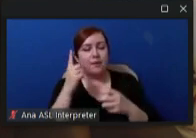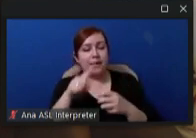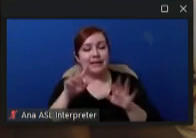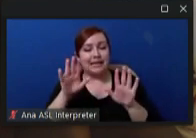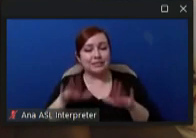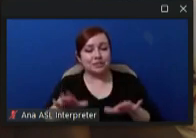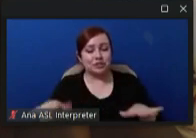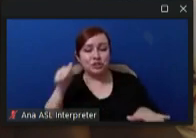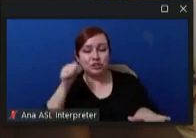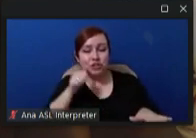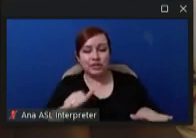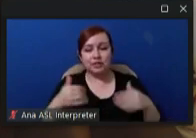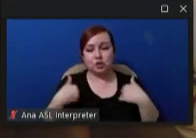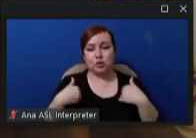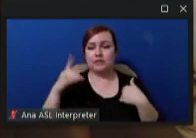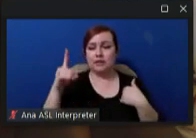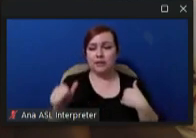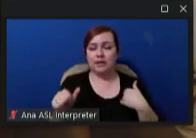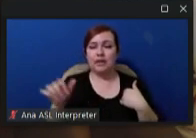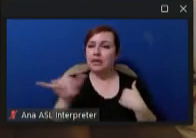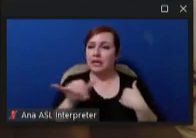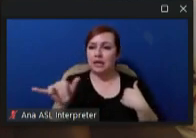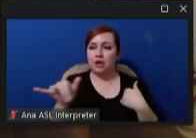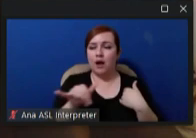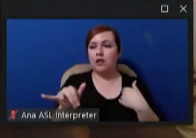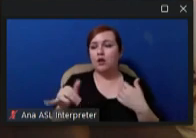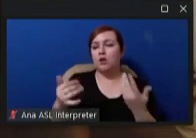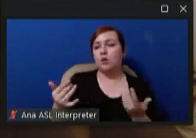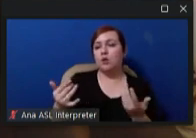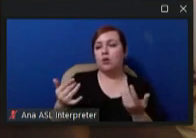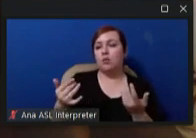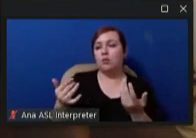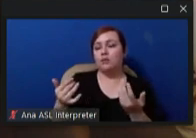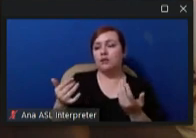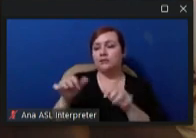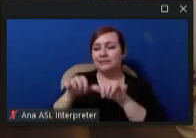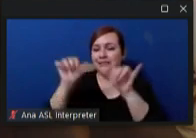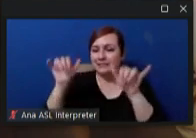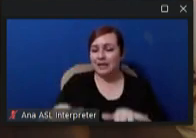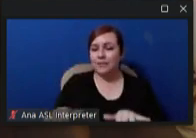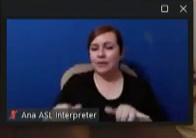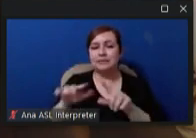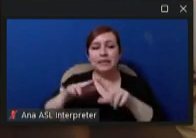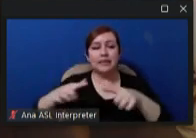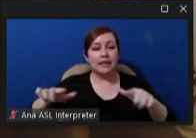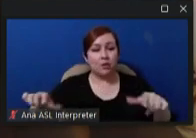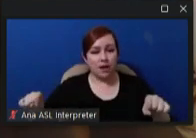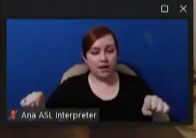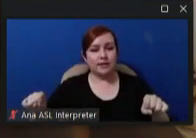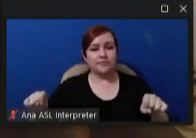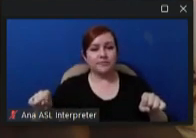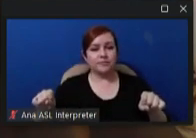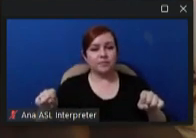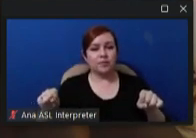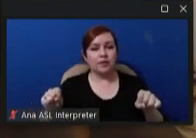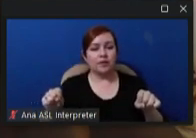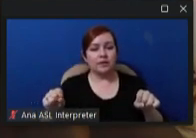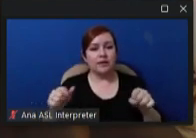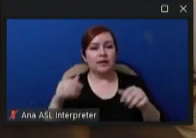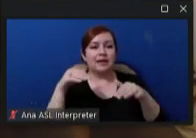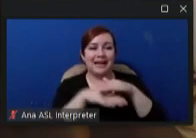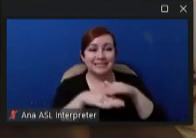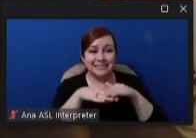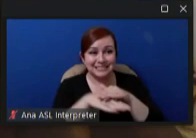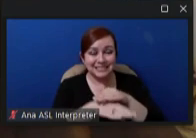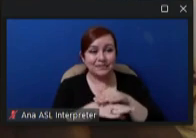la ausencia de sistemas de lenguaje inclusivos, la falta de instalaciones accesibles y